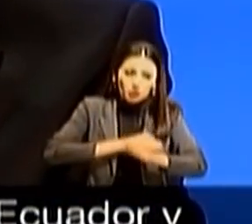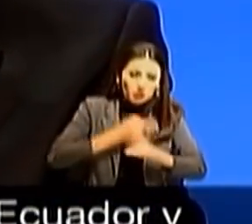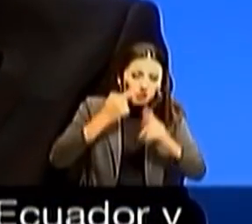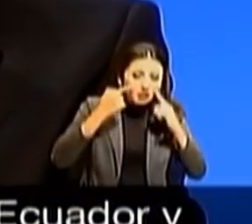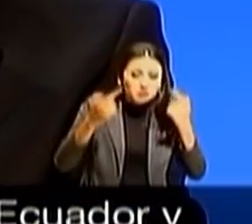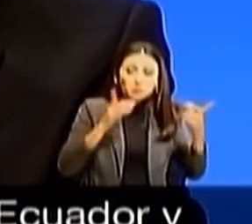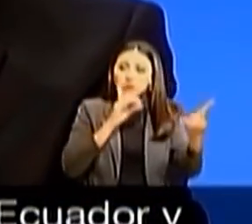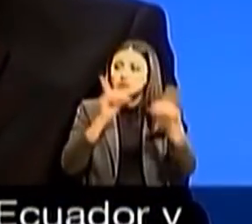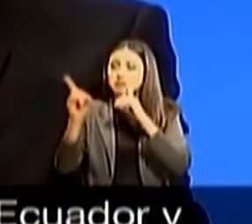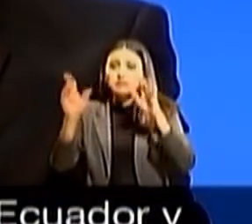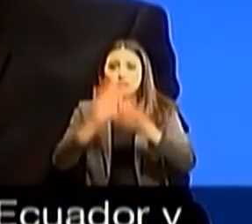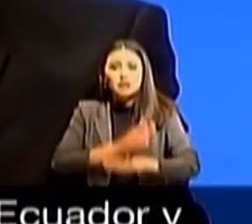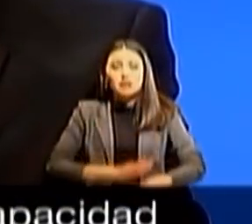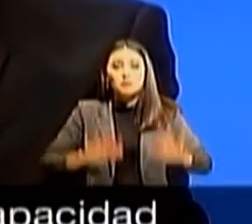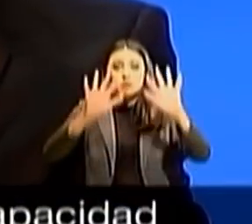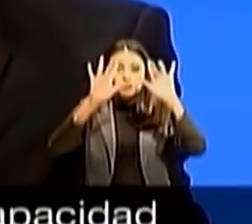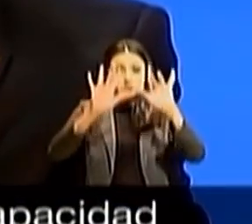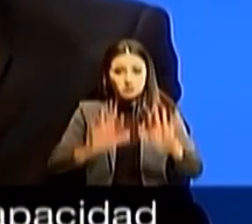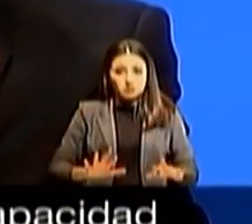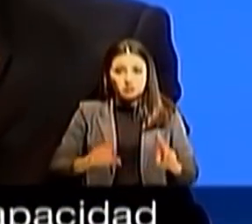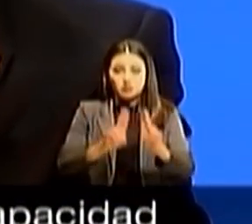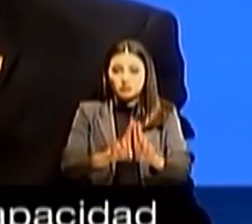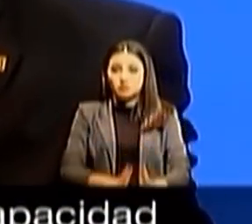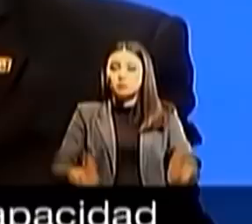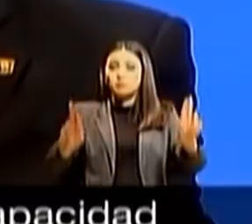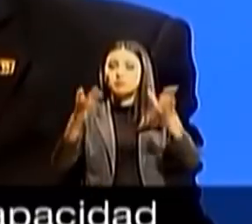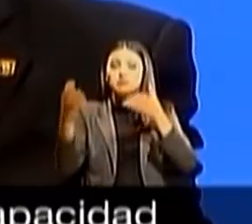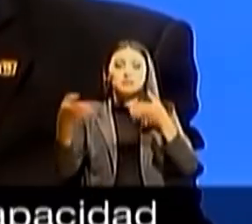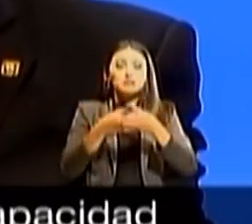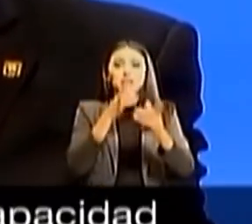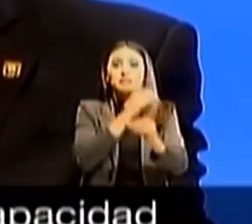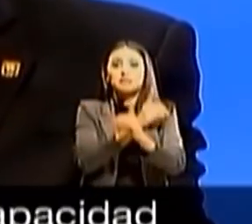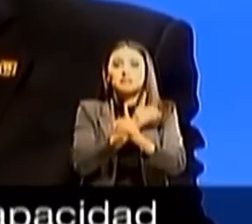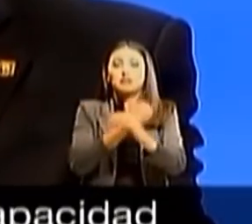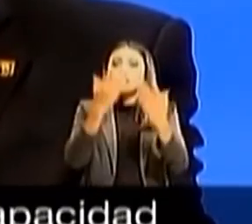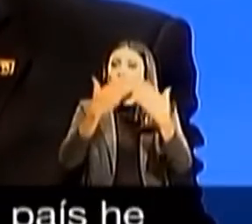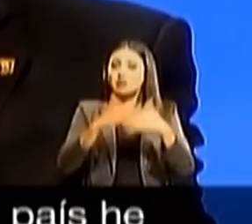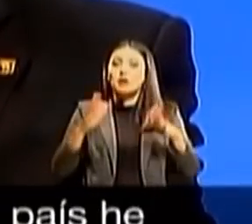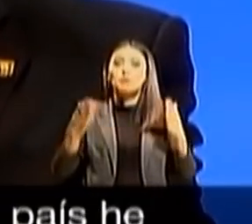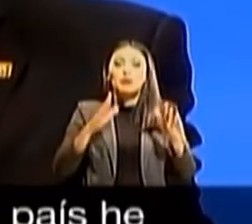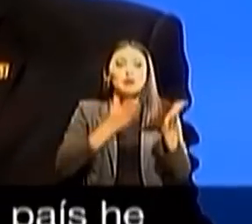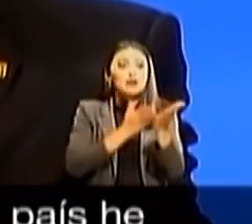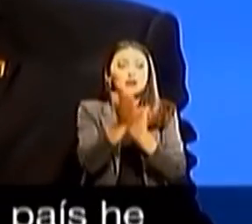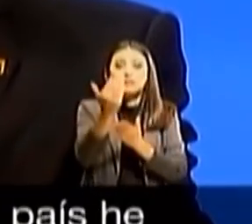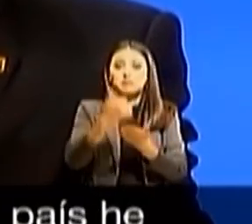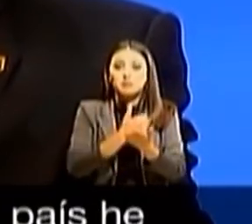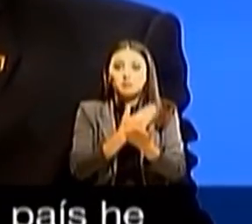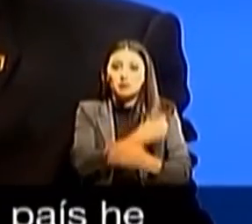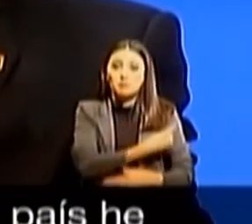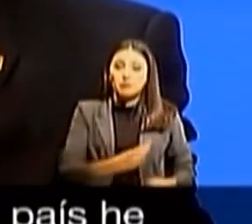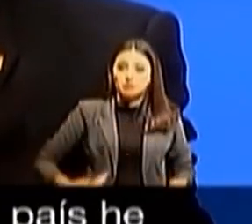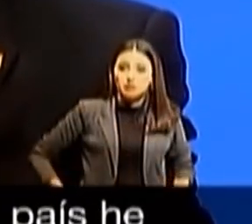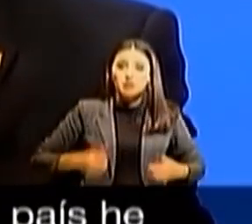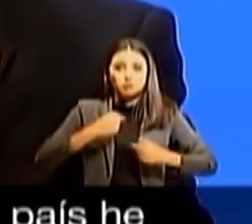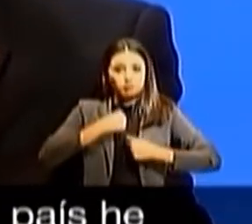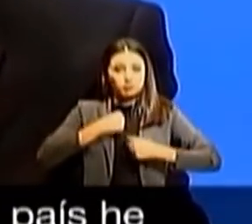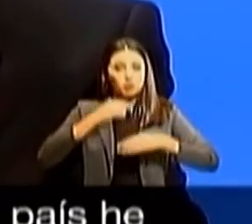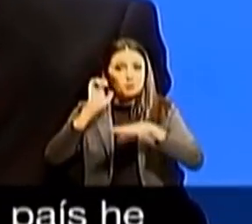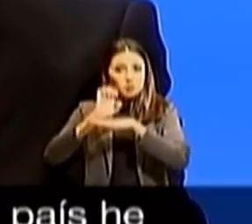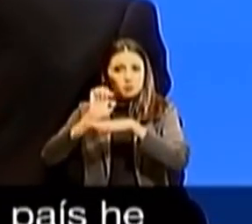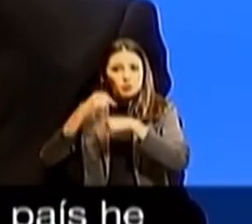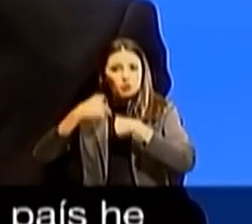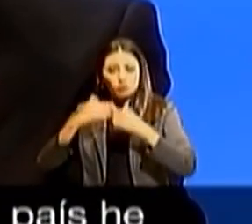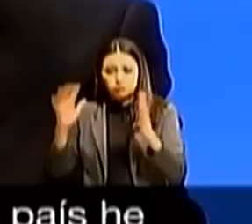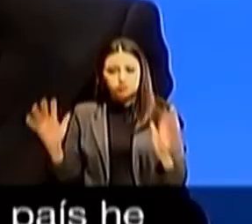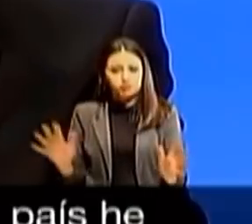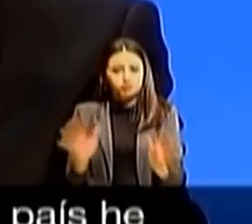enviado especial del secretario general de Naciones Unidas sobre discapacidad y accesibilidad, y ahora como presidente de mi país, he